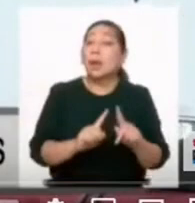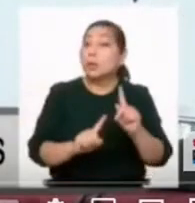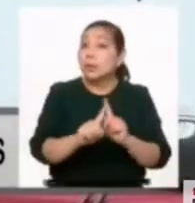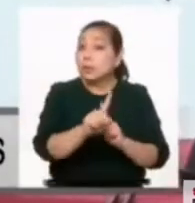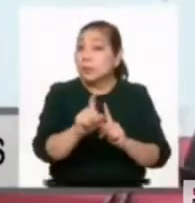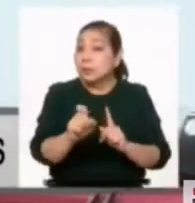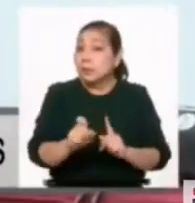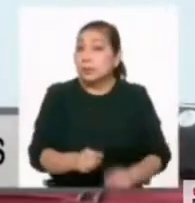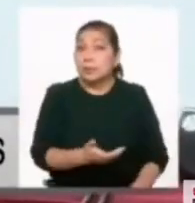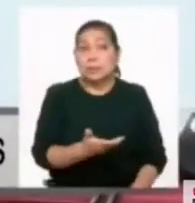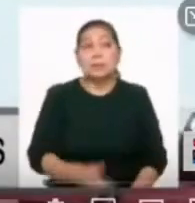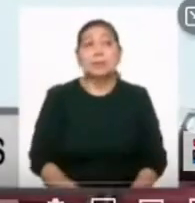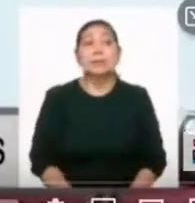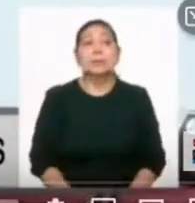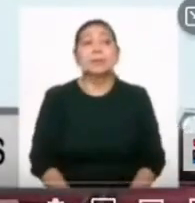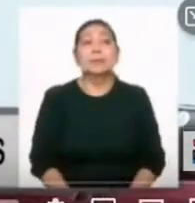pregunta.